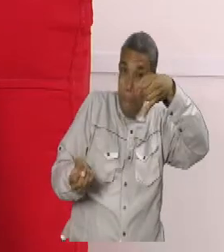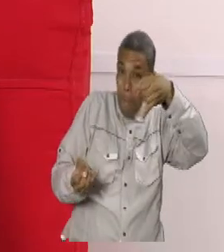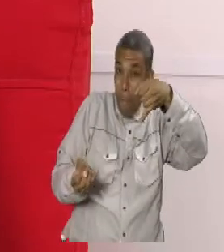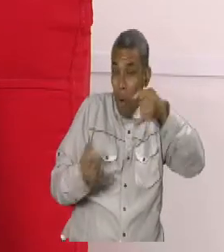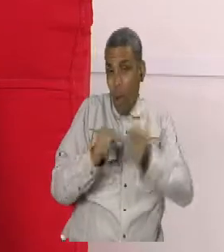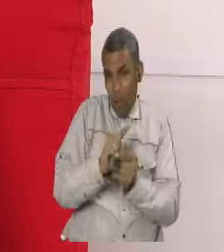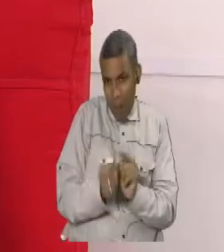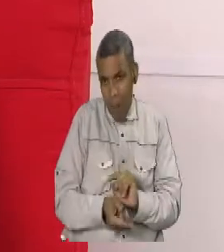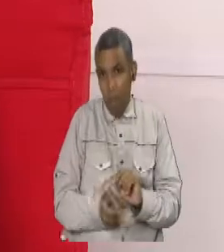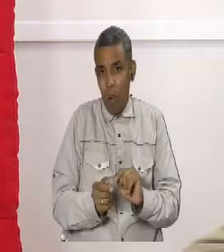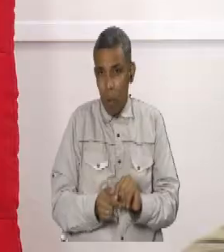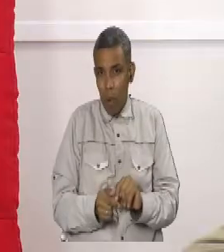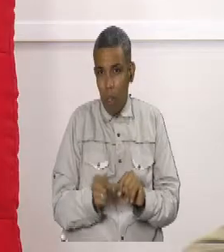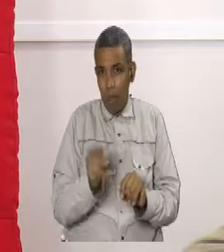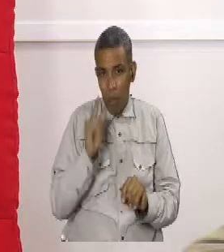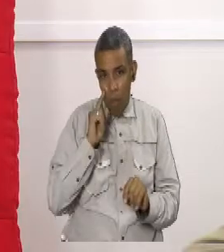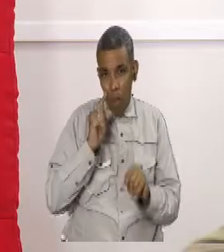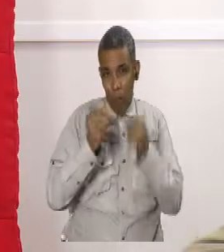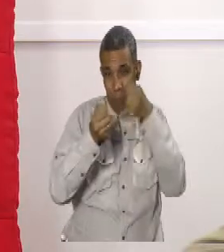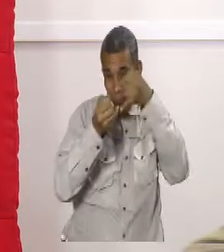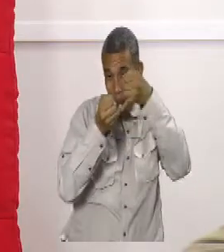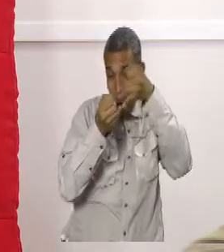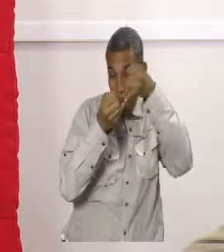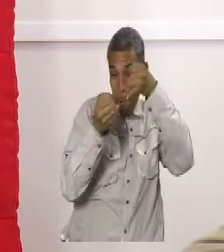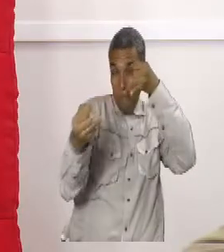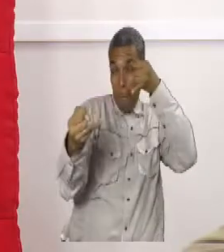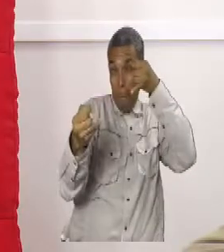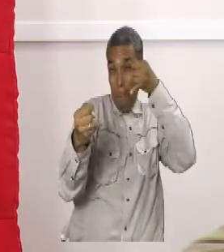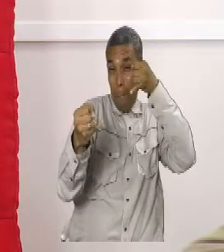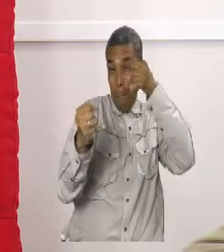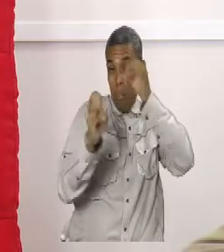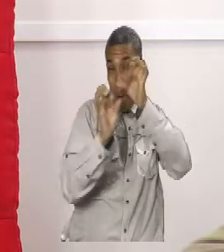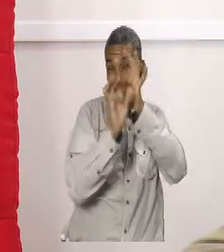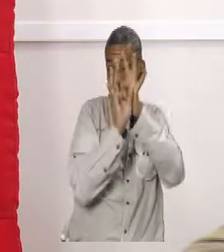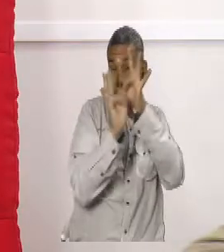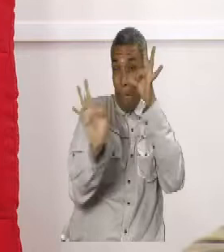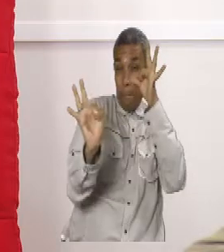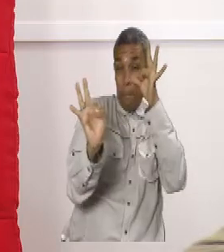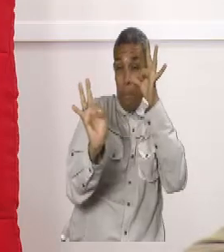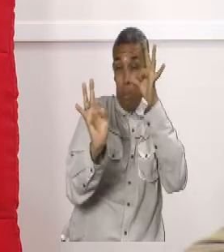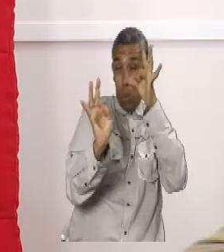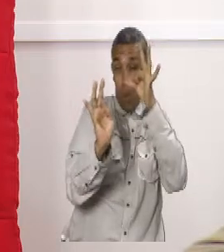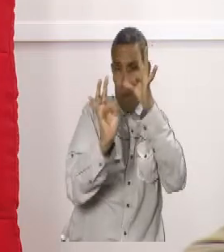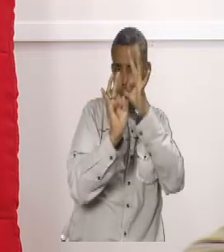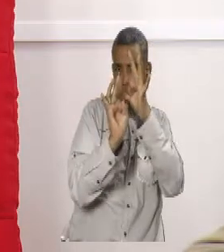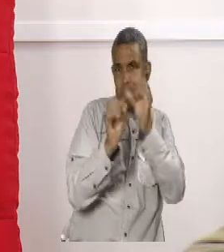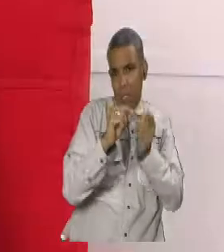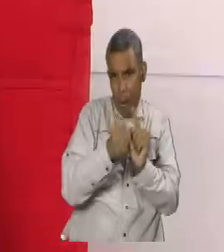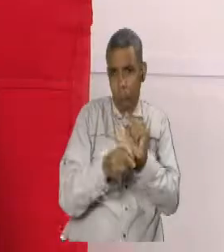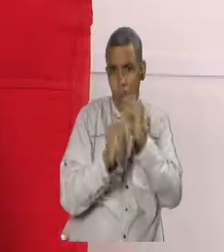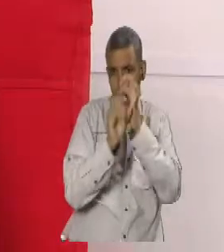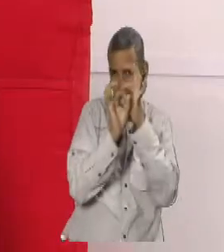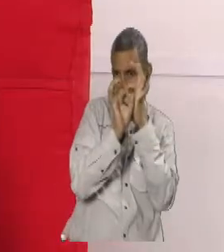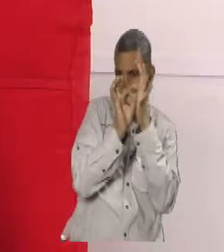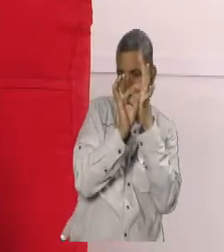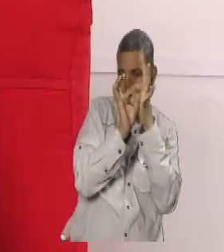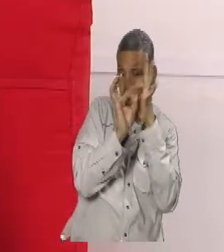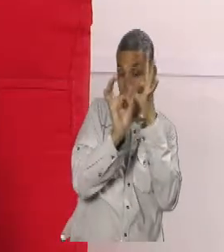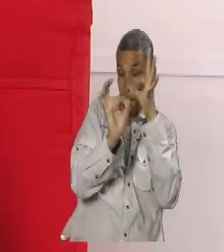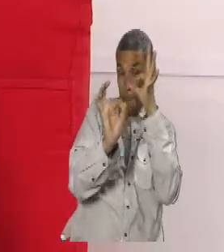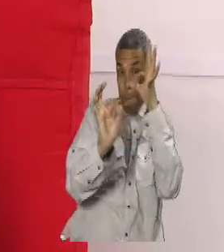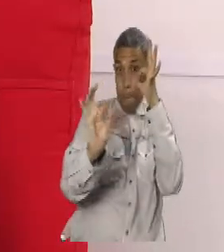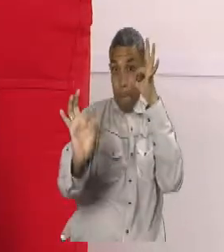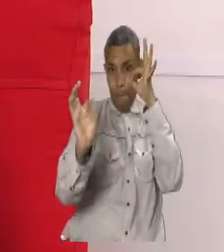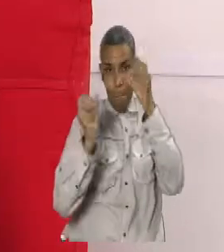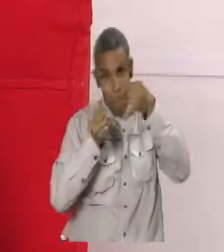Bueno, ¿es lo que llamamos genética, esto, alopecia androgenética o no? No, genética puede ser, entre las